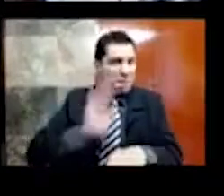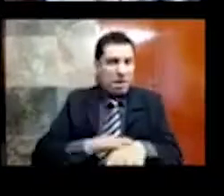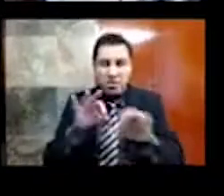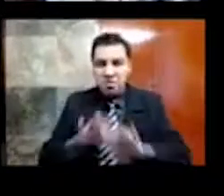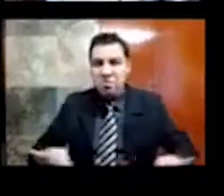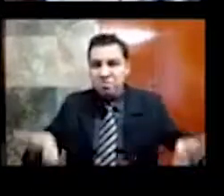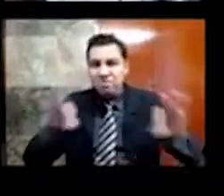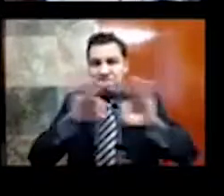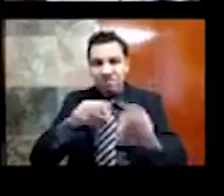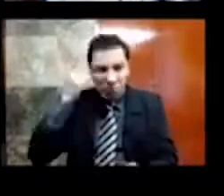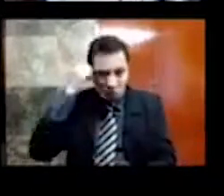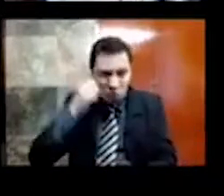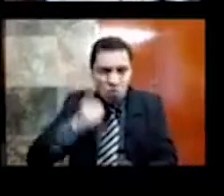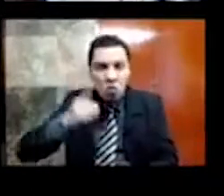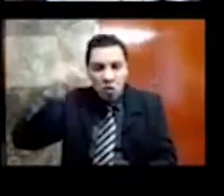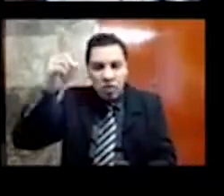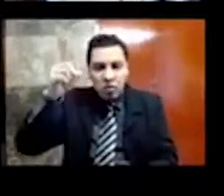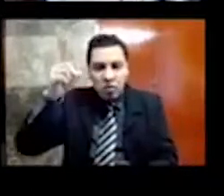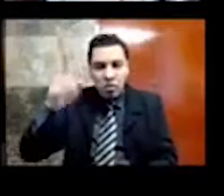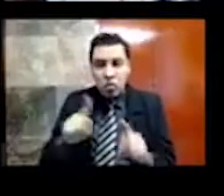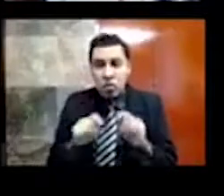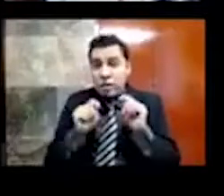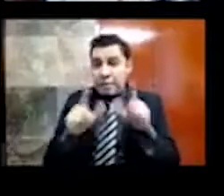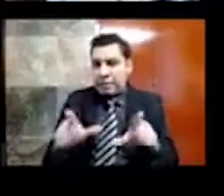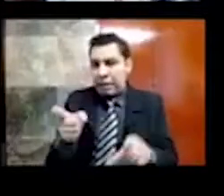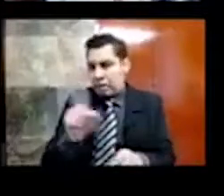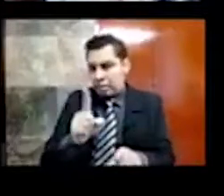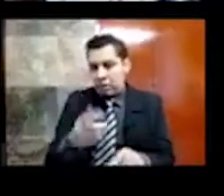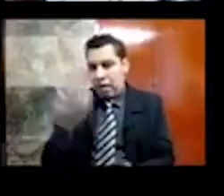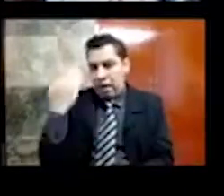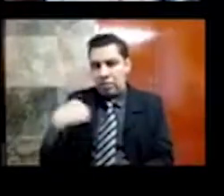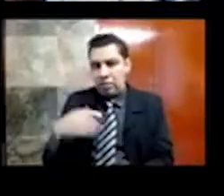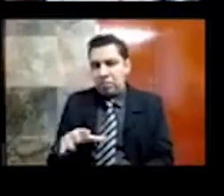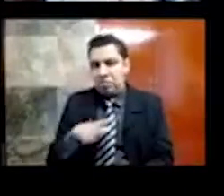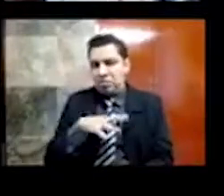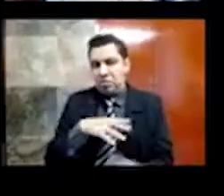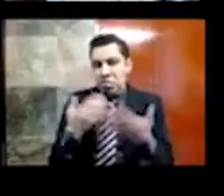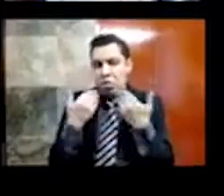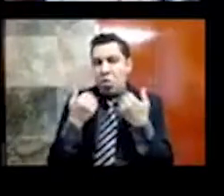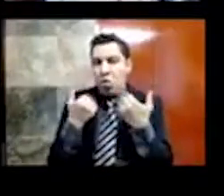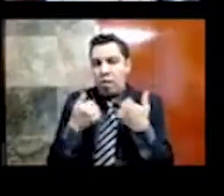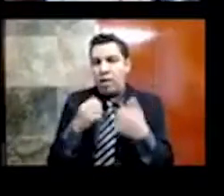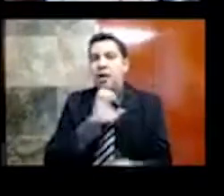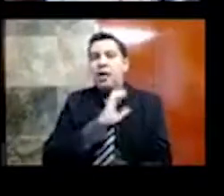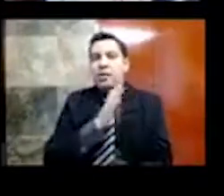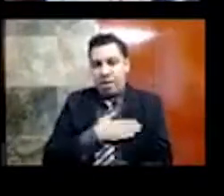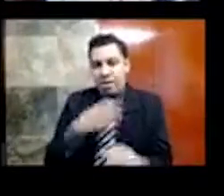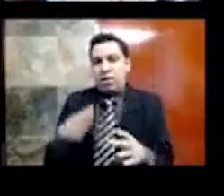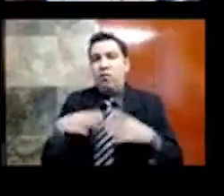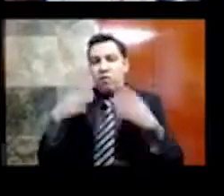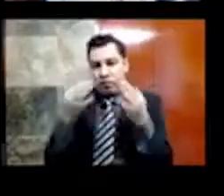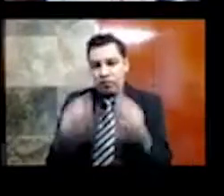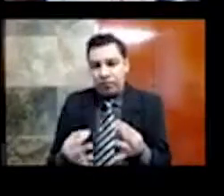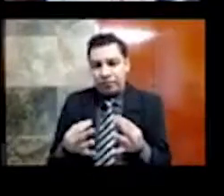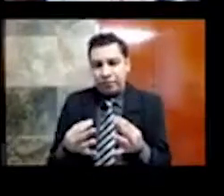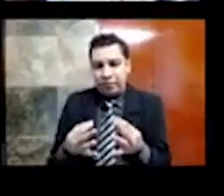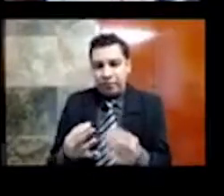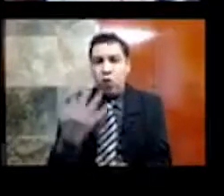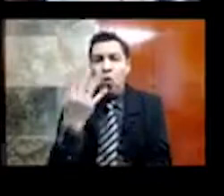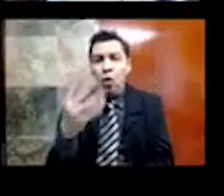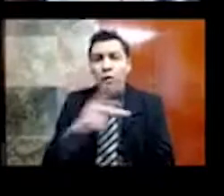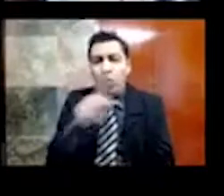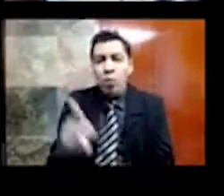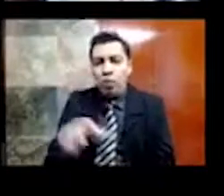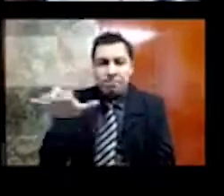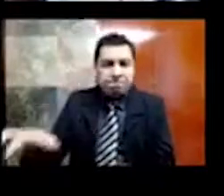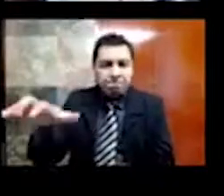no existía, la fundaron los españoles, pero es una confederación de muchos pueblos en cuatro cabeceras que se